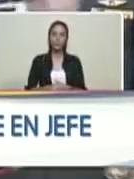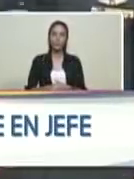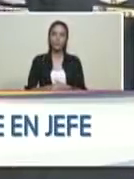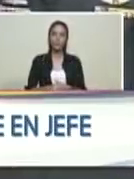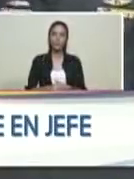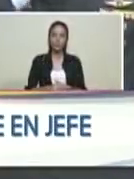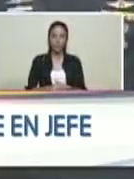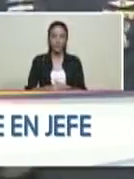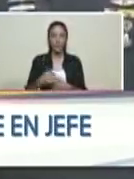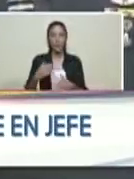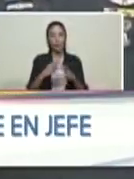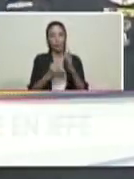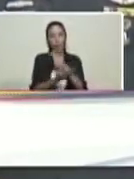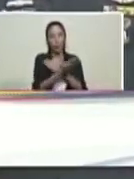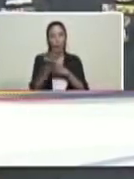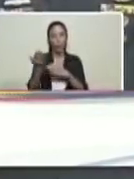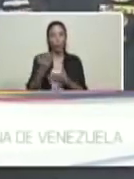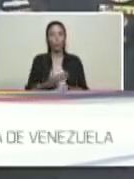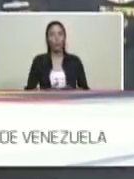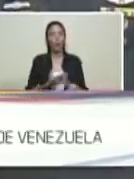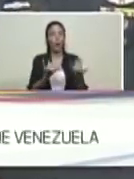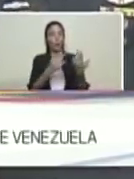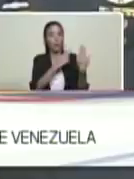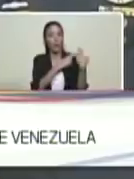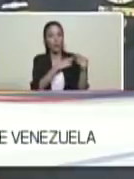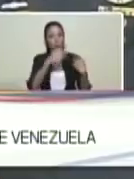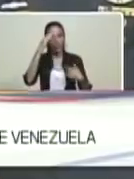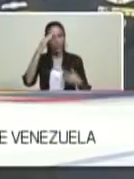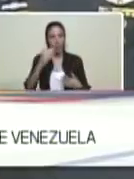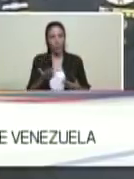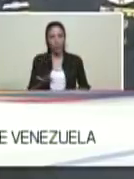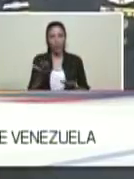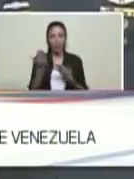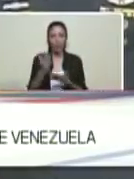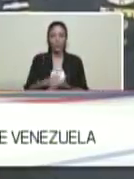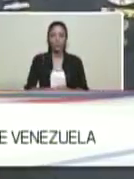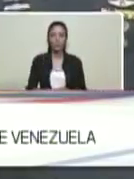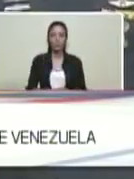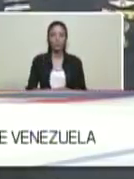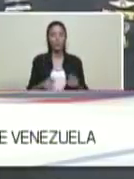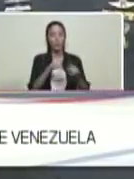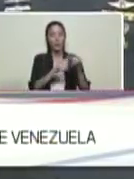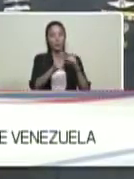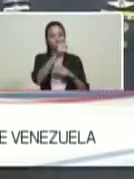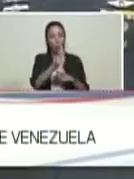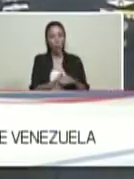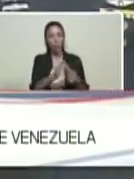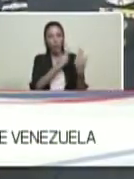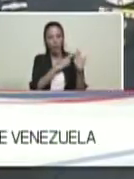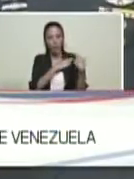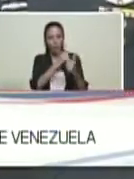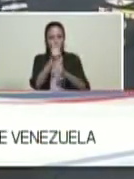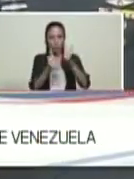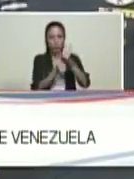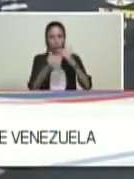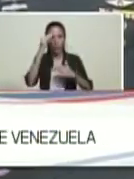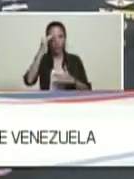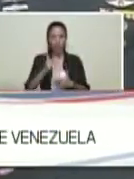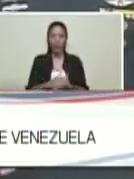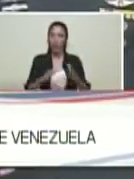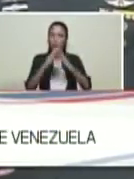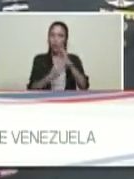general en jefe vladimir padrino almirante jefe de remiso ceballos alto mando militar